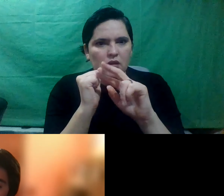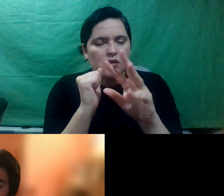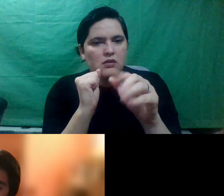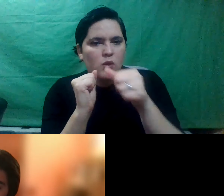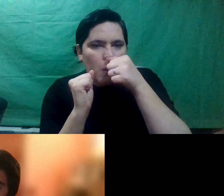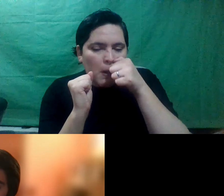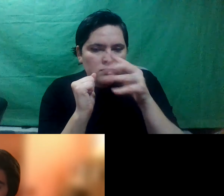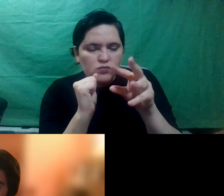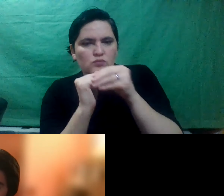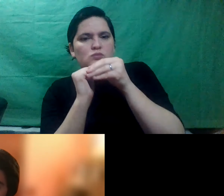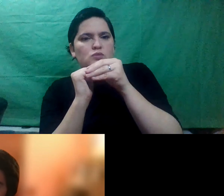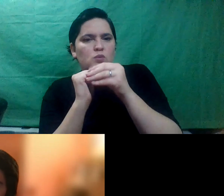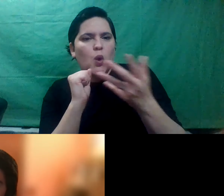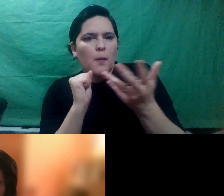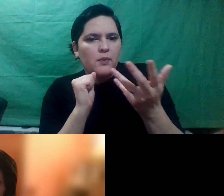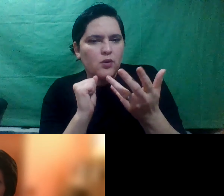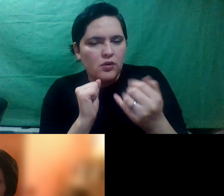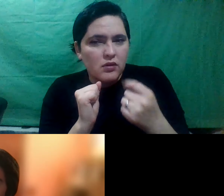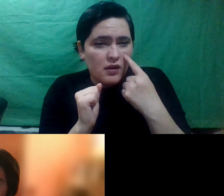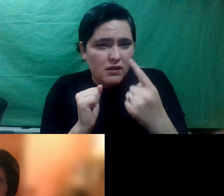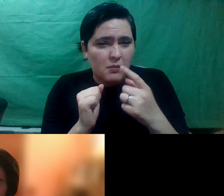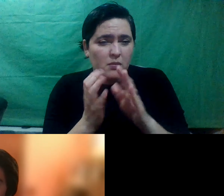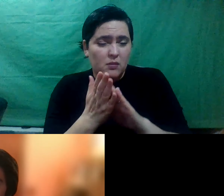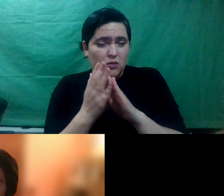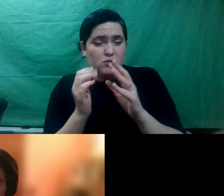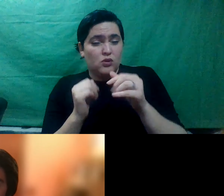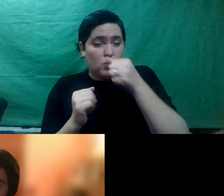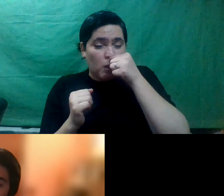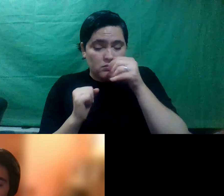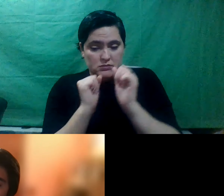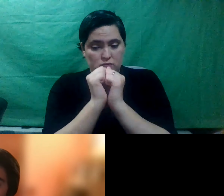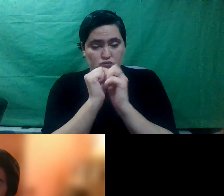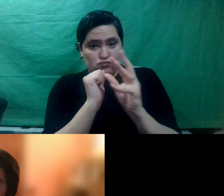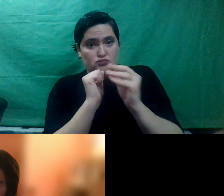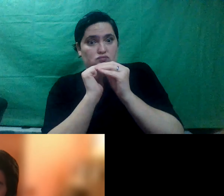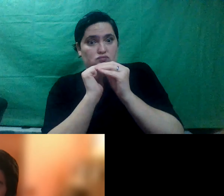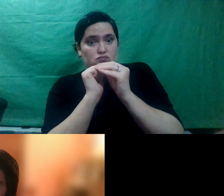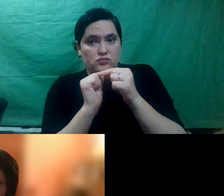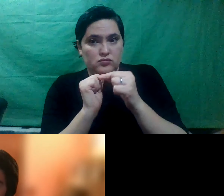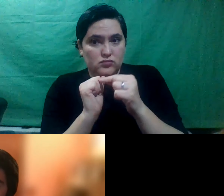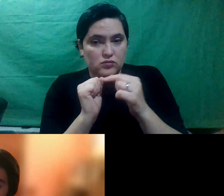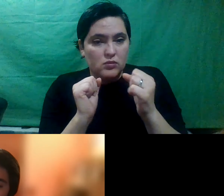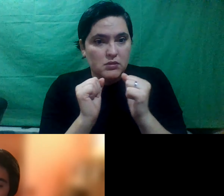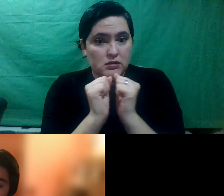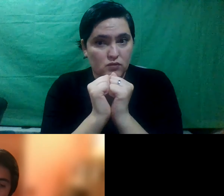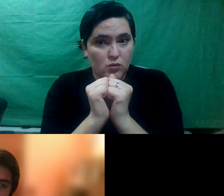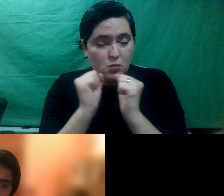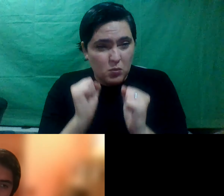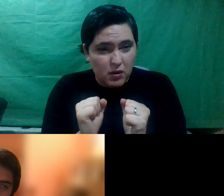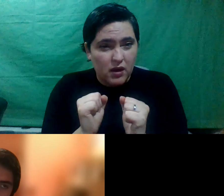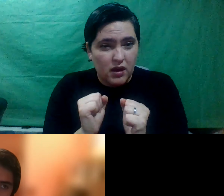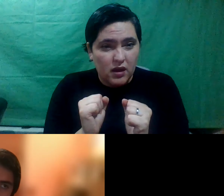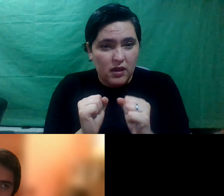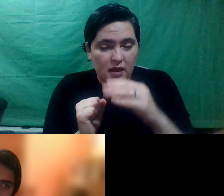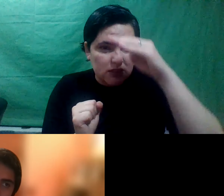5H2A? ¿Quiere decir esto, que el estado alterado por psicodélicos incrementa el set de espacios globales en que el cerebro puede estar condicionado a la experiencia